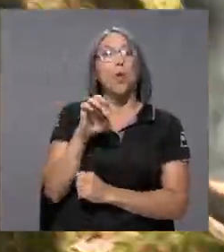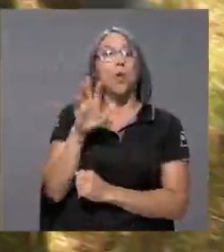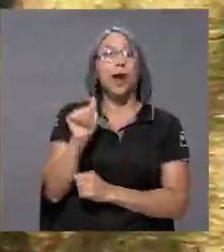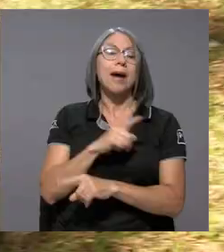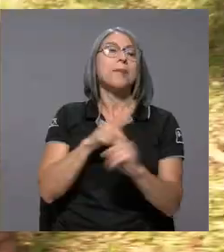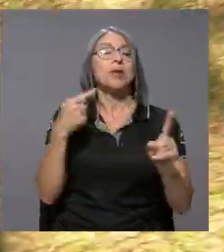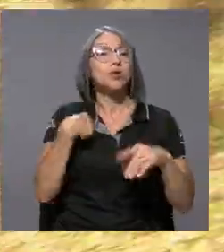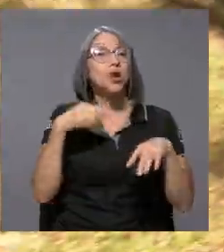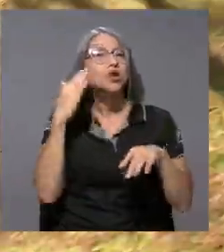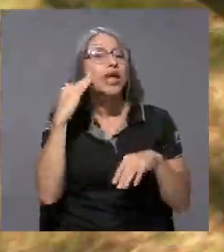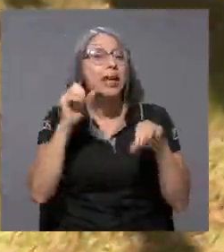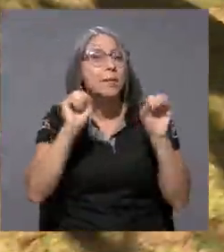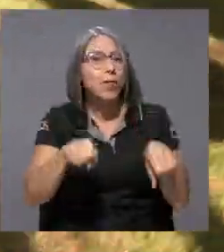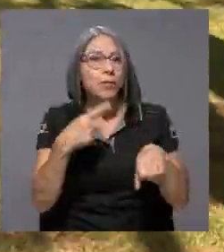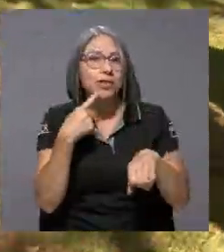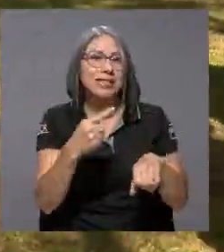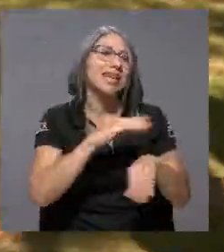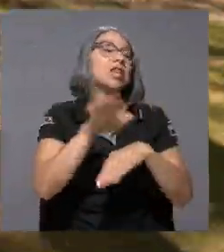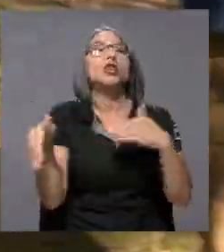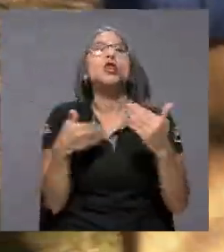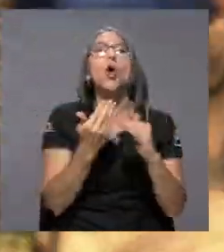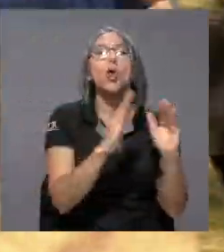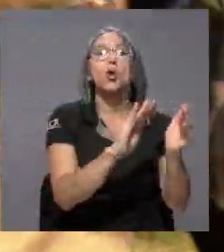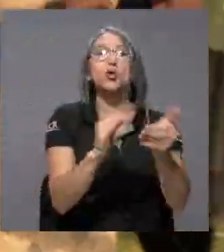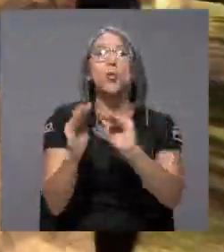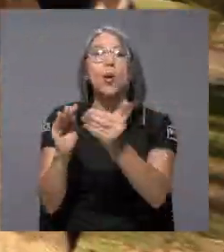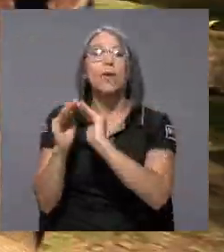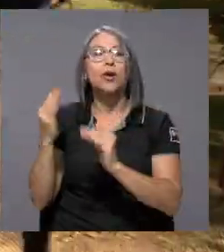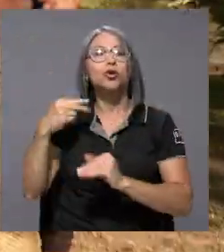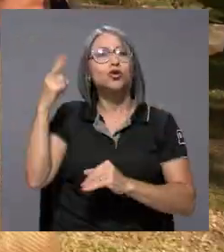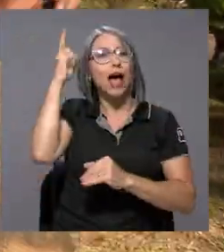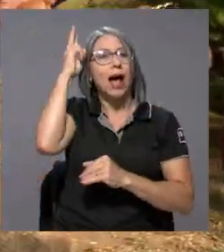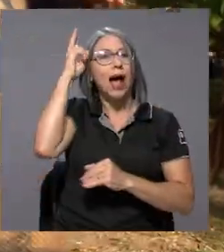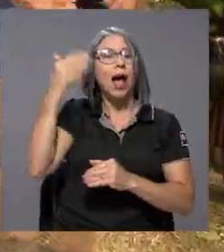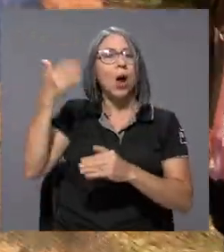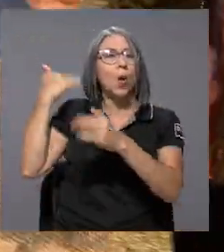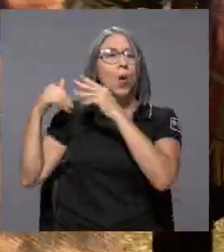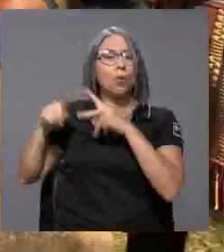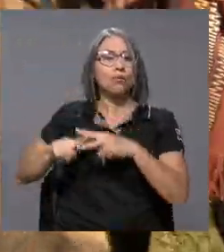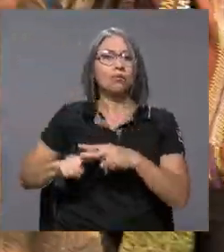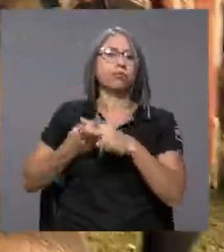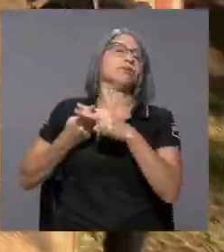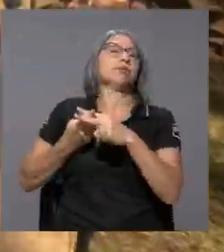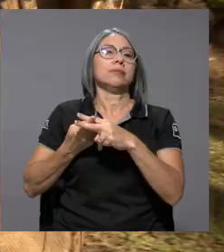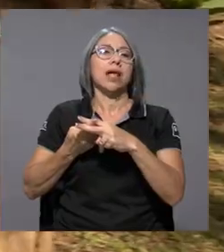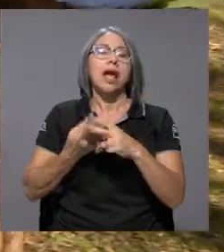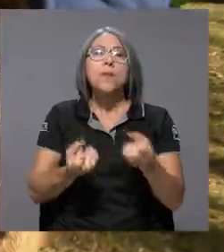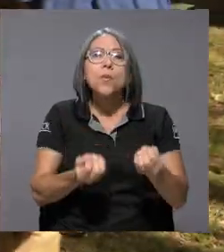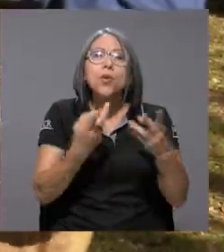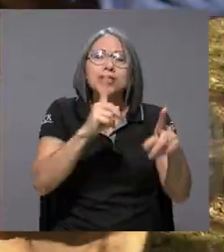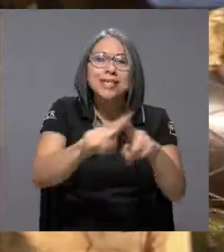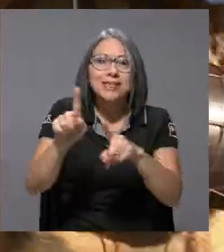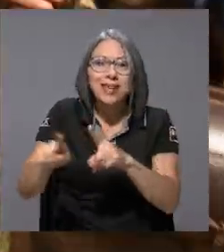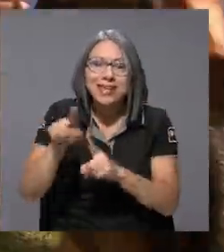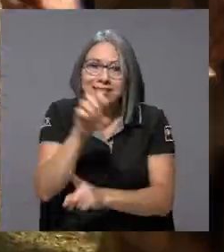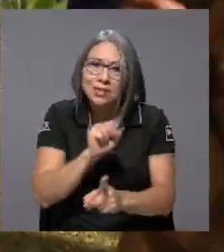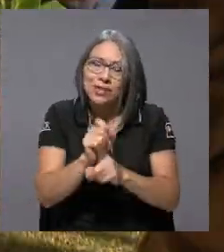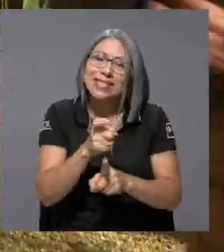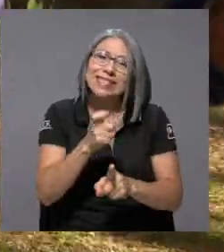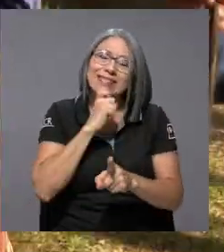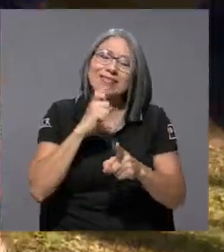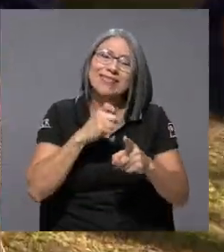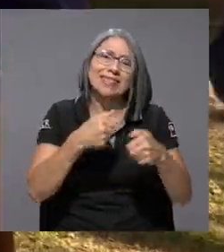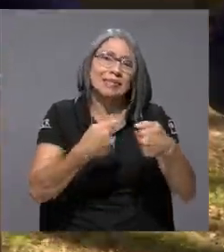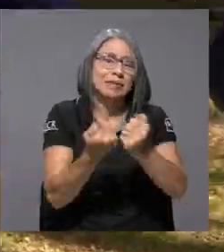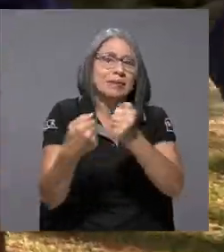sé que podemos decir todos los pueblos originarios o los pueblos aborígenes han tenido muchas adversidades, y a pesar de